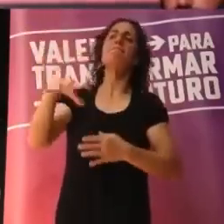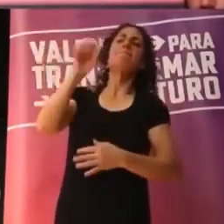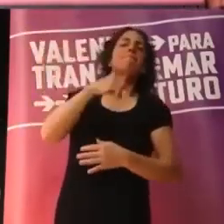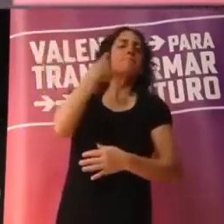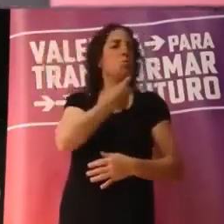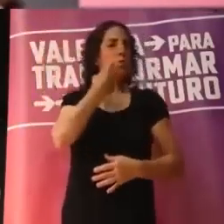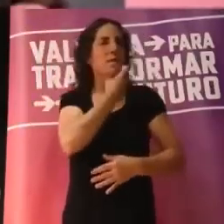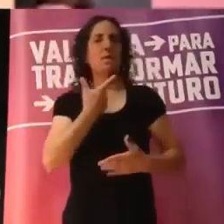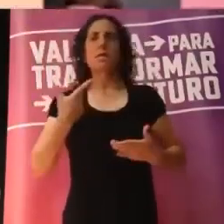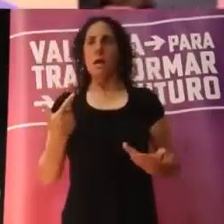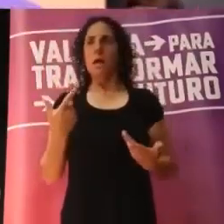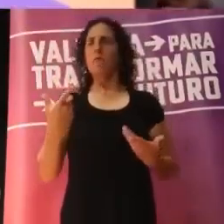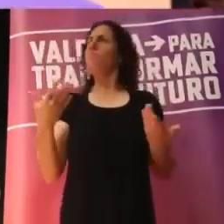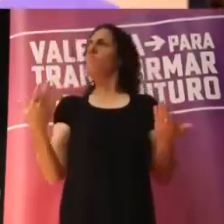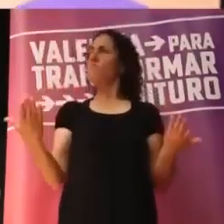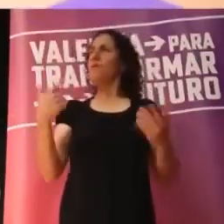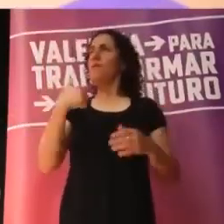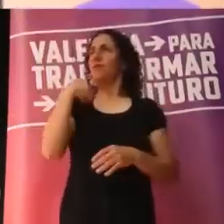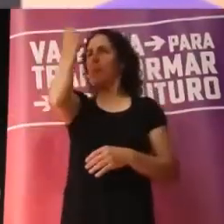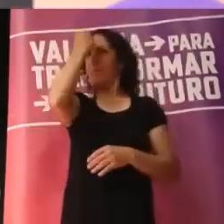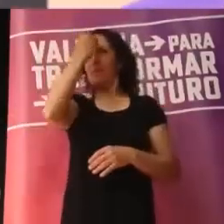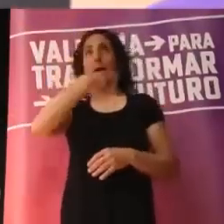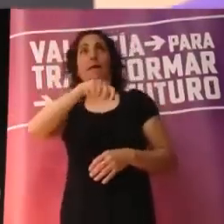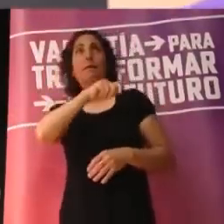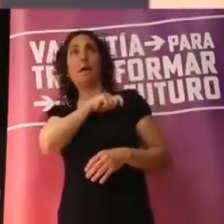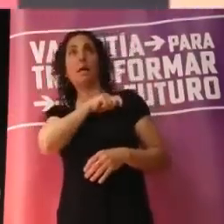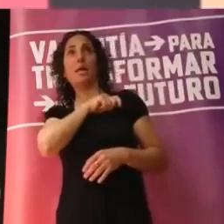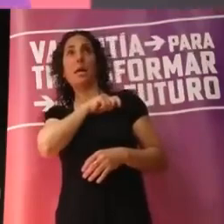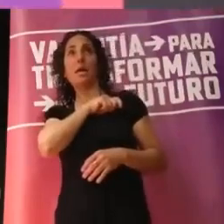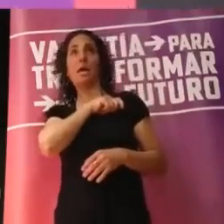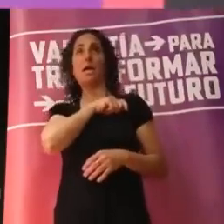como, qué diferente es España de Madrid.